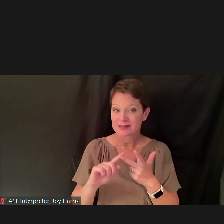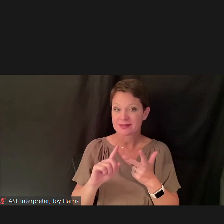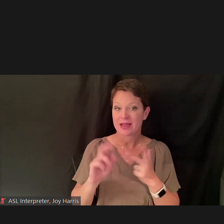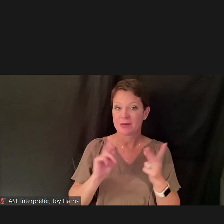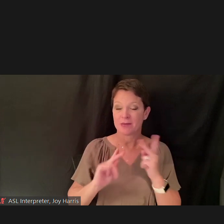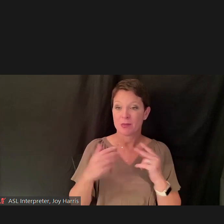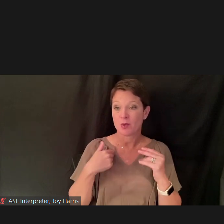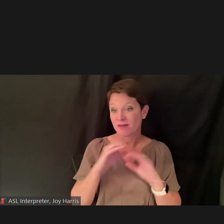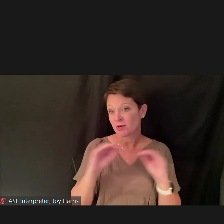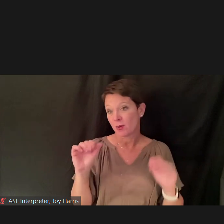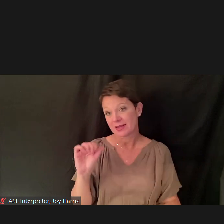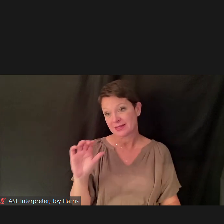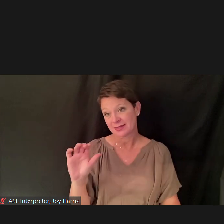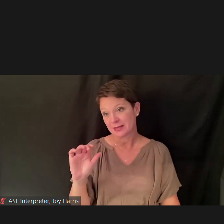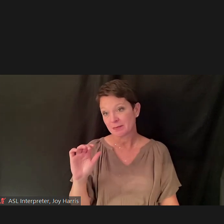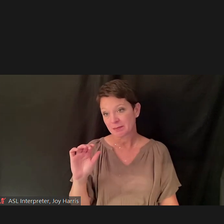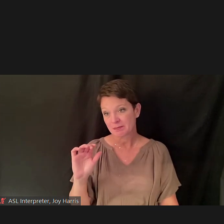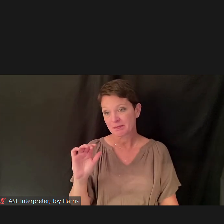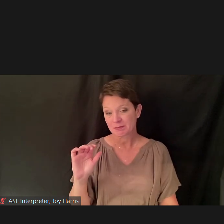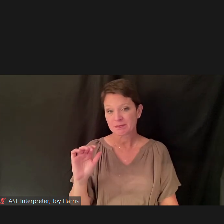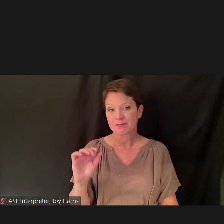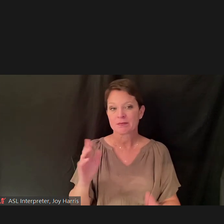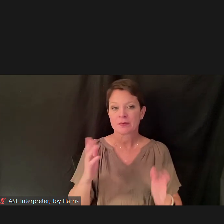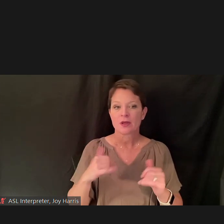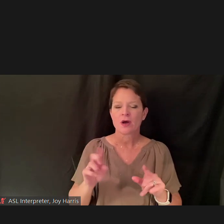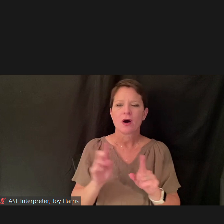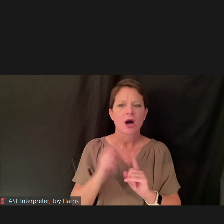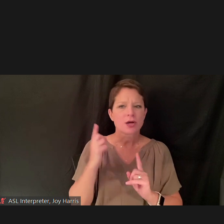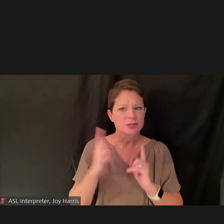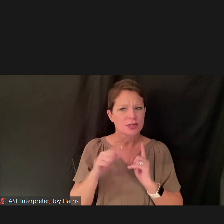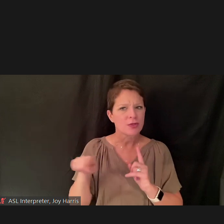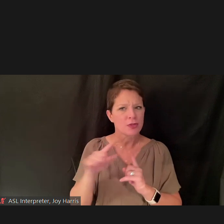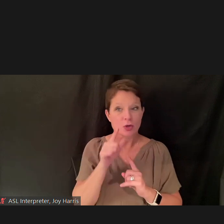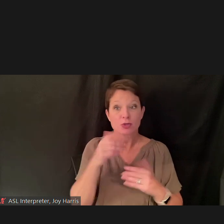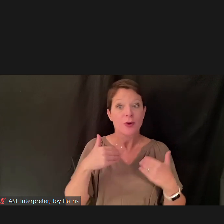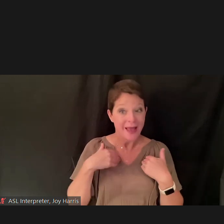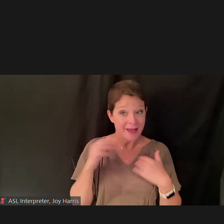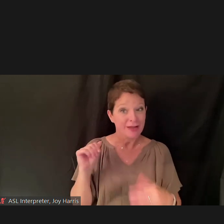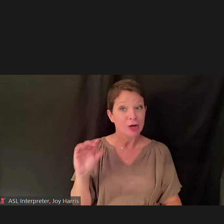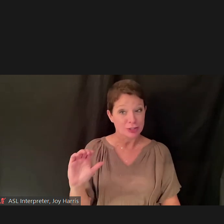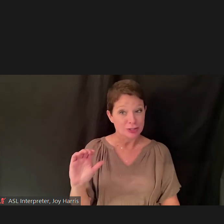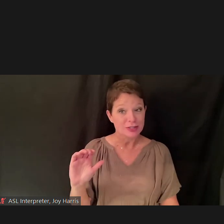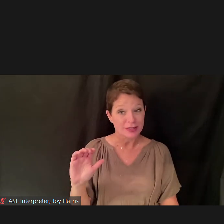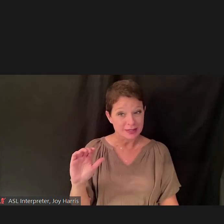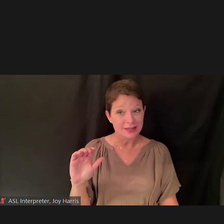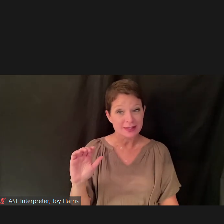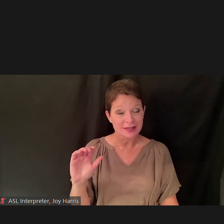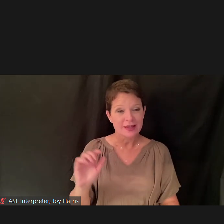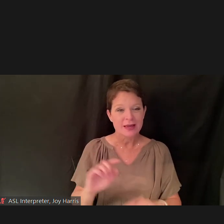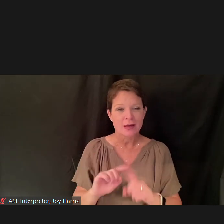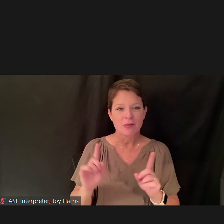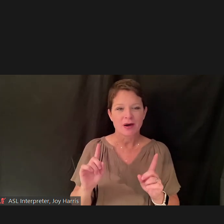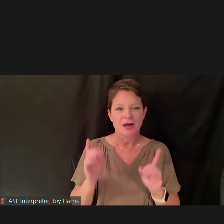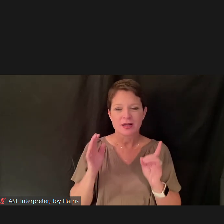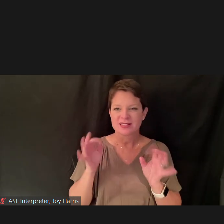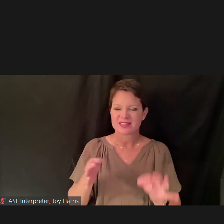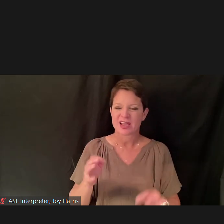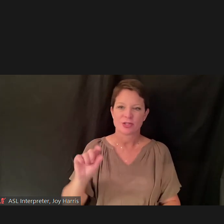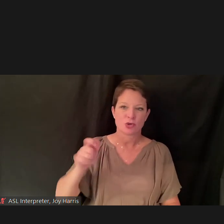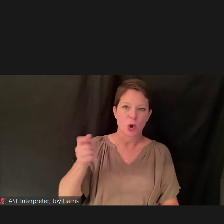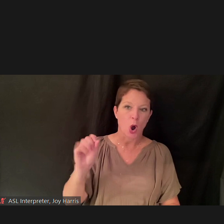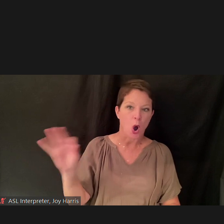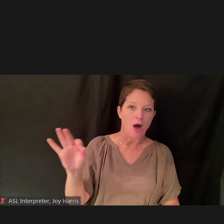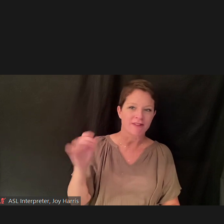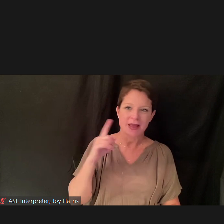hogar, atletas y personas sin aire acondicionado. También aquellos que sí tienen